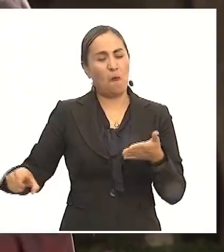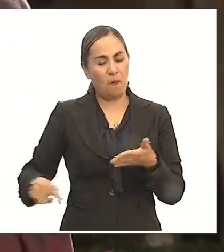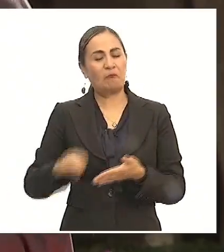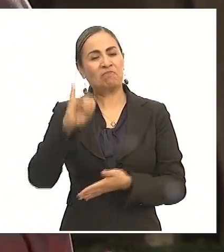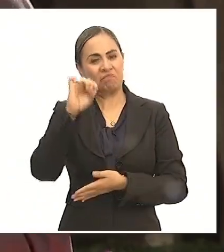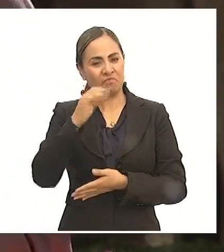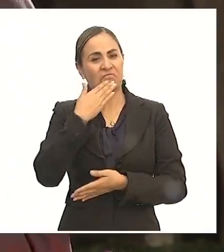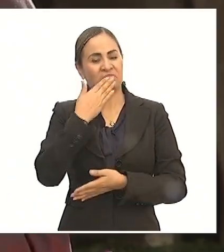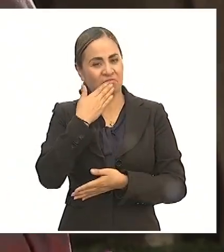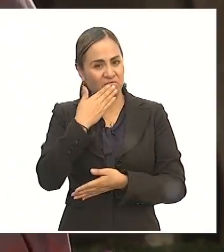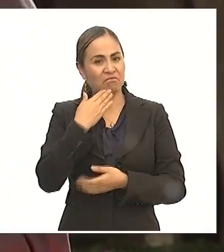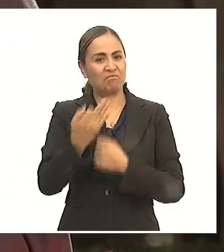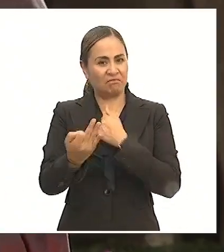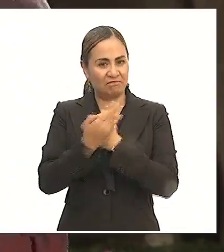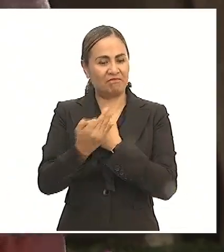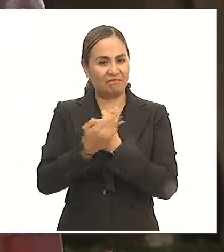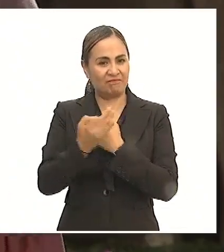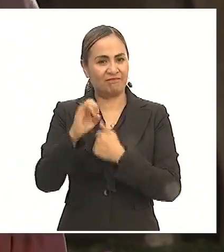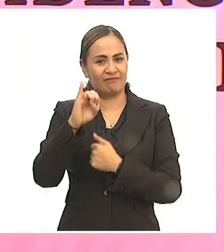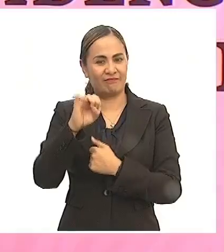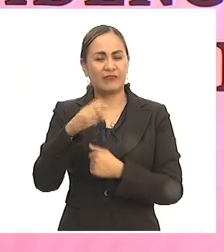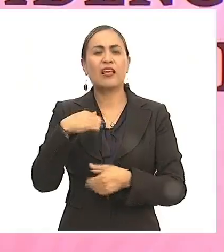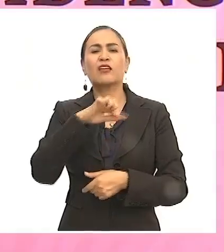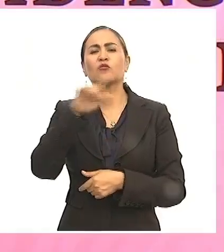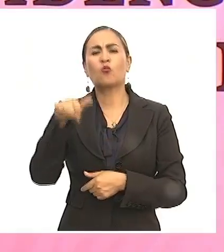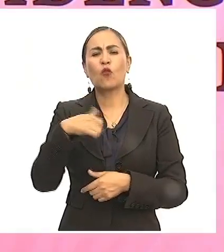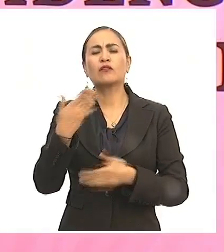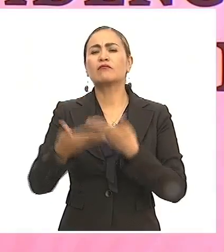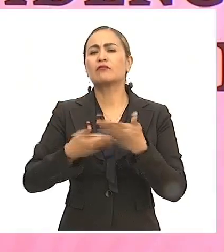compra. Bueno, ¿qué sucedió?